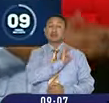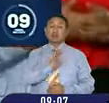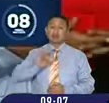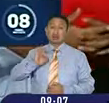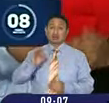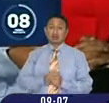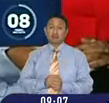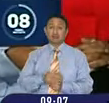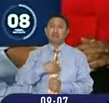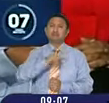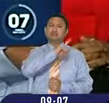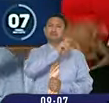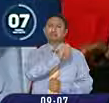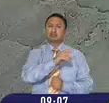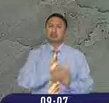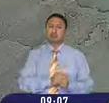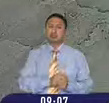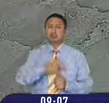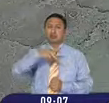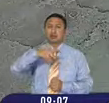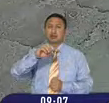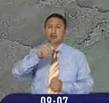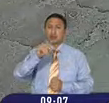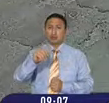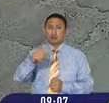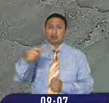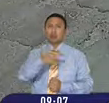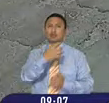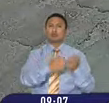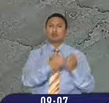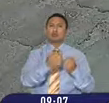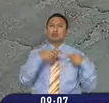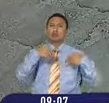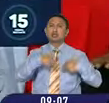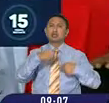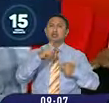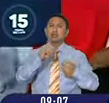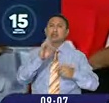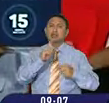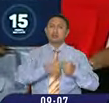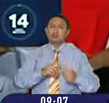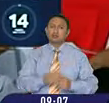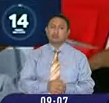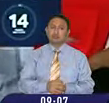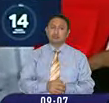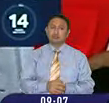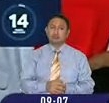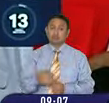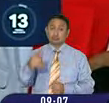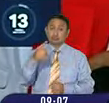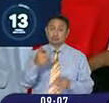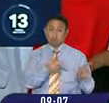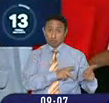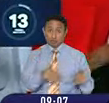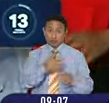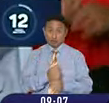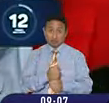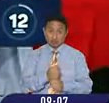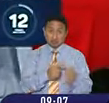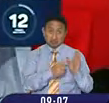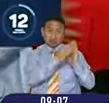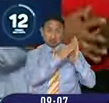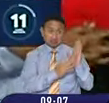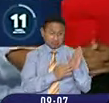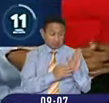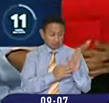al candidato del gobierno, Eduardo del Pozo, por la inseguridad que vive el país. Esto encontré en tu plan de seguridad,